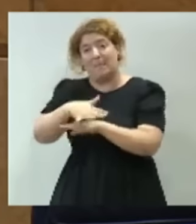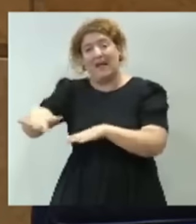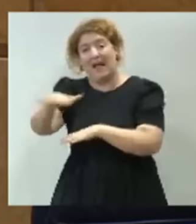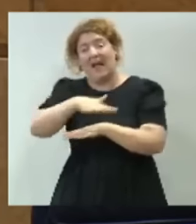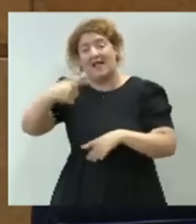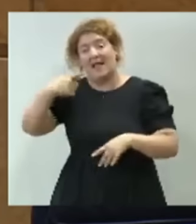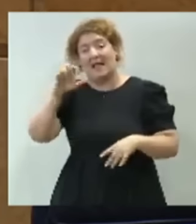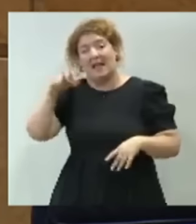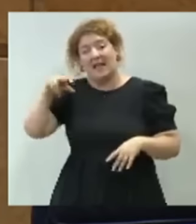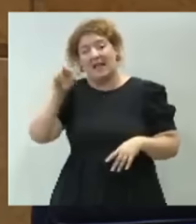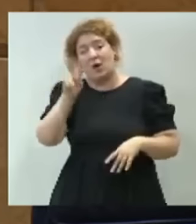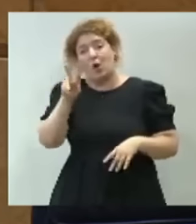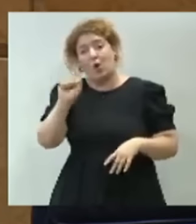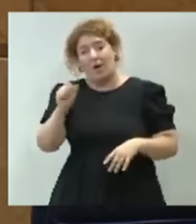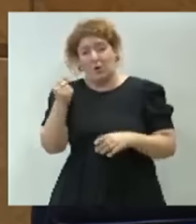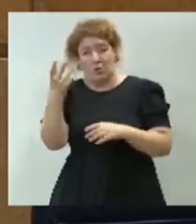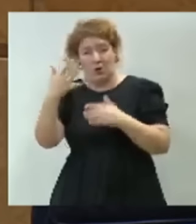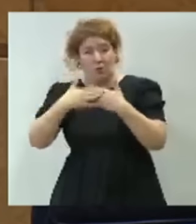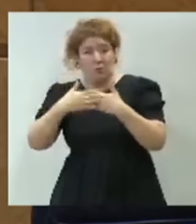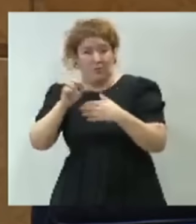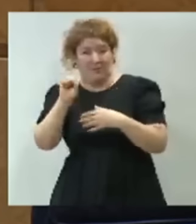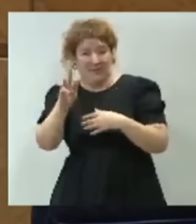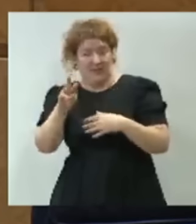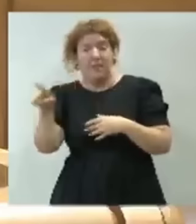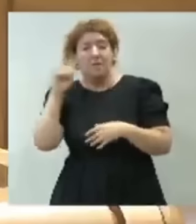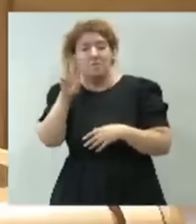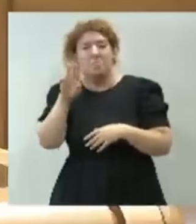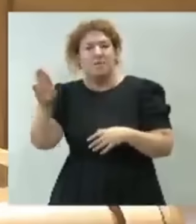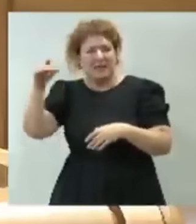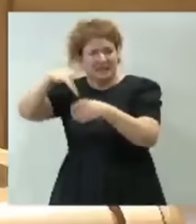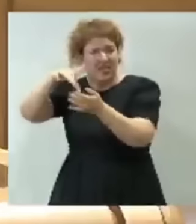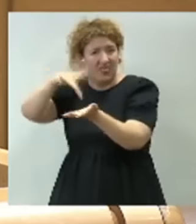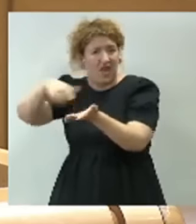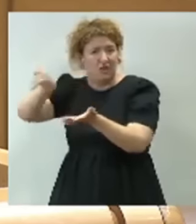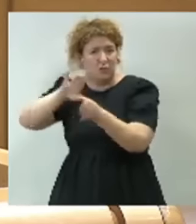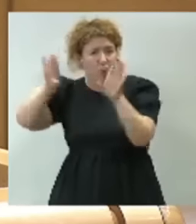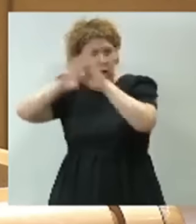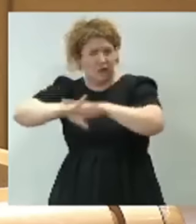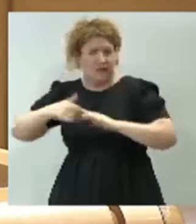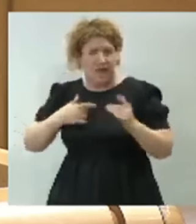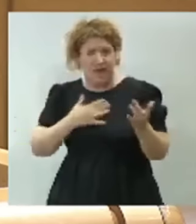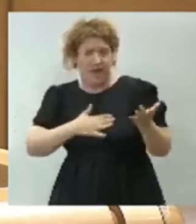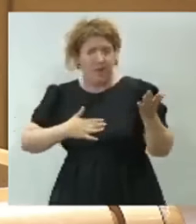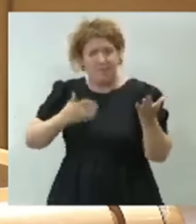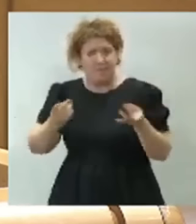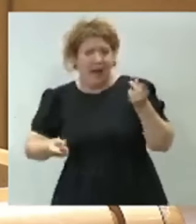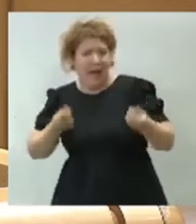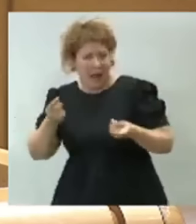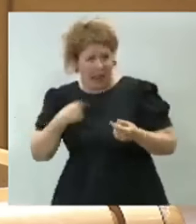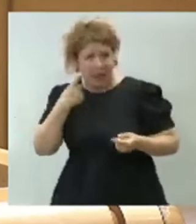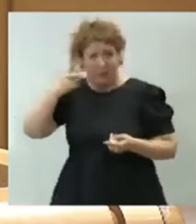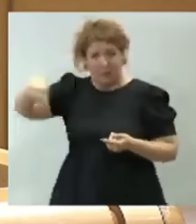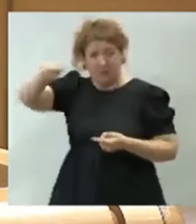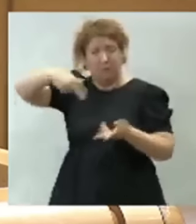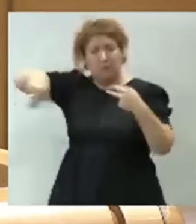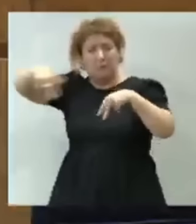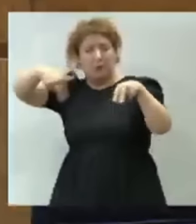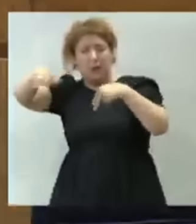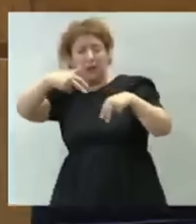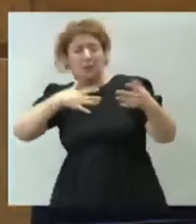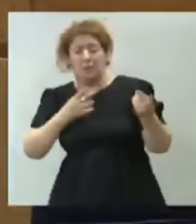verdad que algunos no muy convencidos, pero estaban ustedes bailando aquella noche porque sabían perfectamente que era imposible